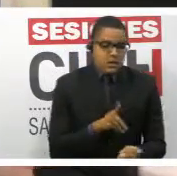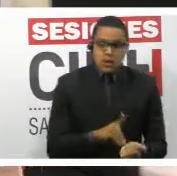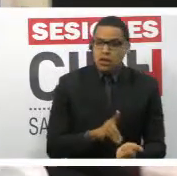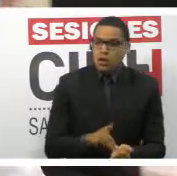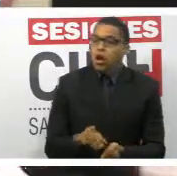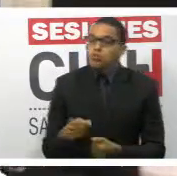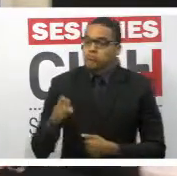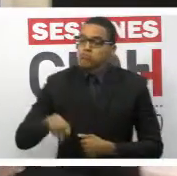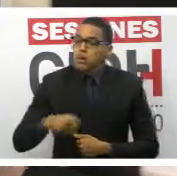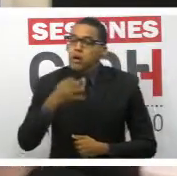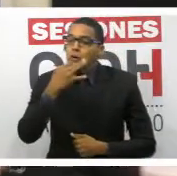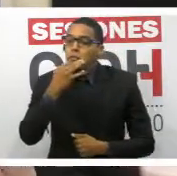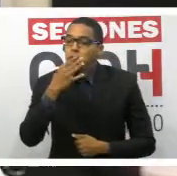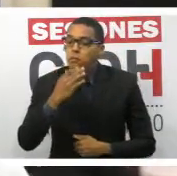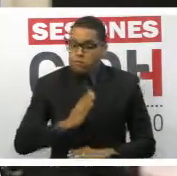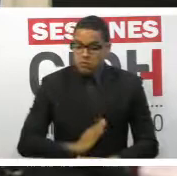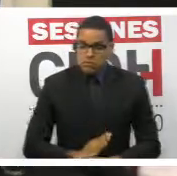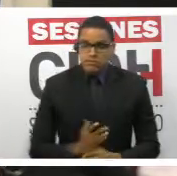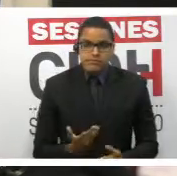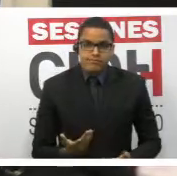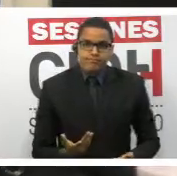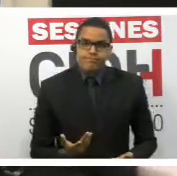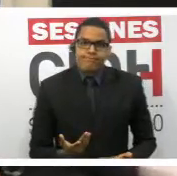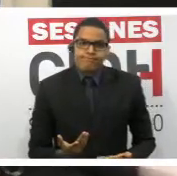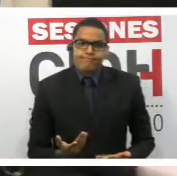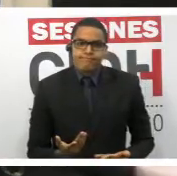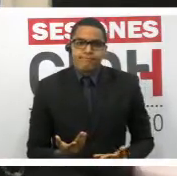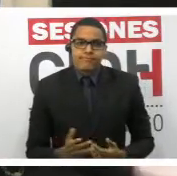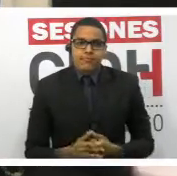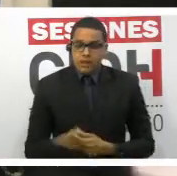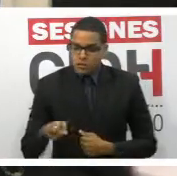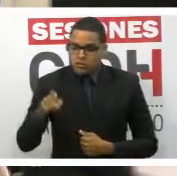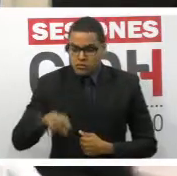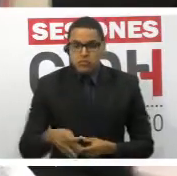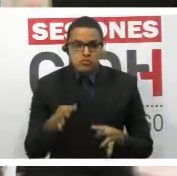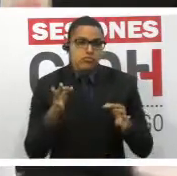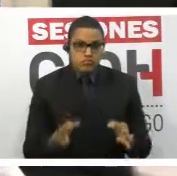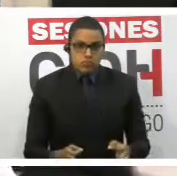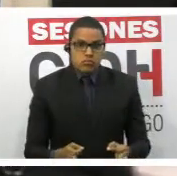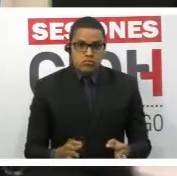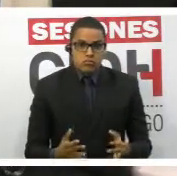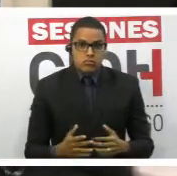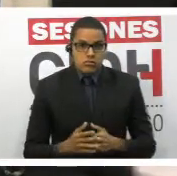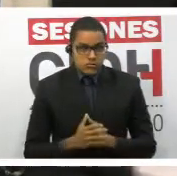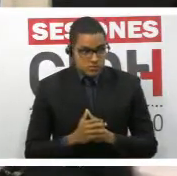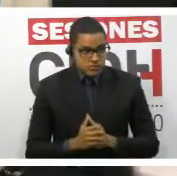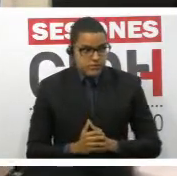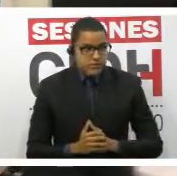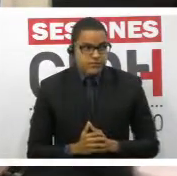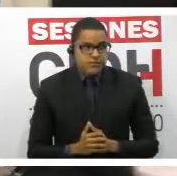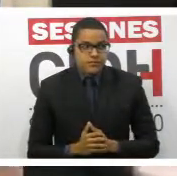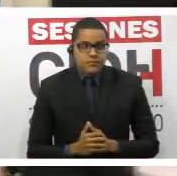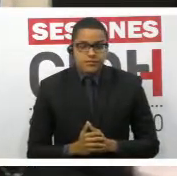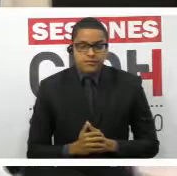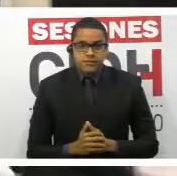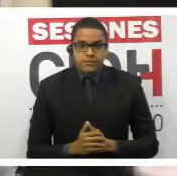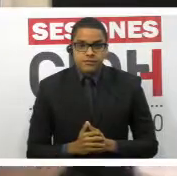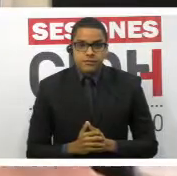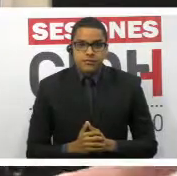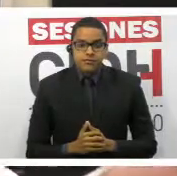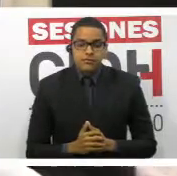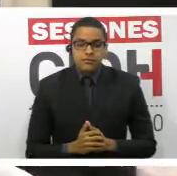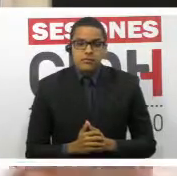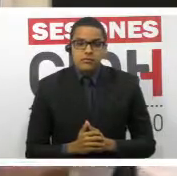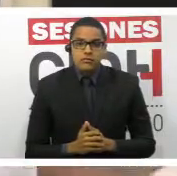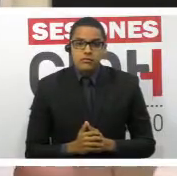importante tampoco hay acceso en general a métodos anticonceptivos accesibles por ejemplo